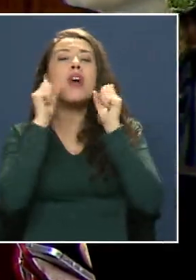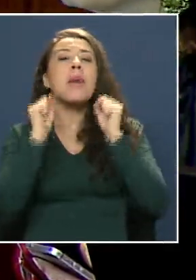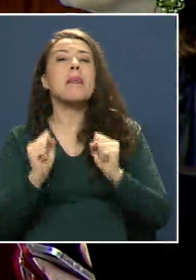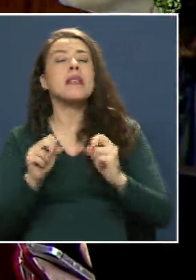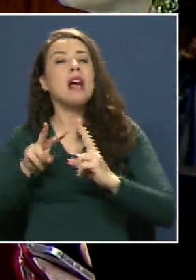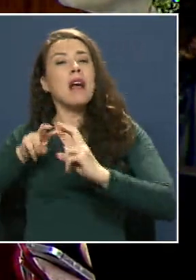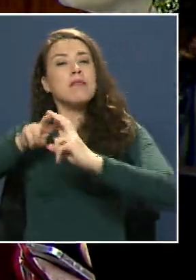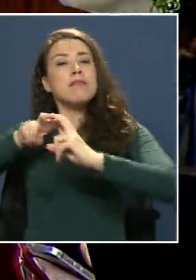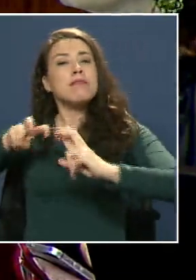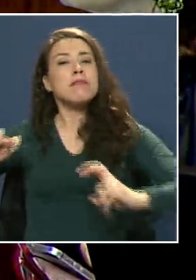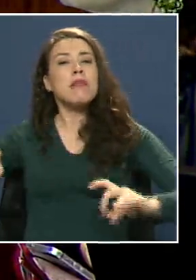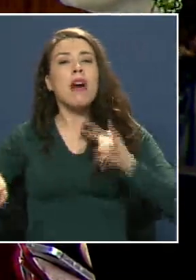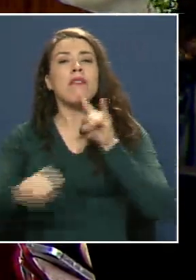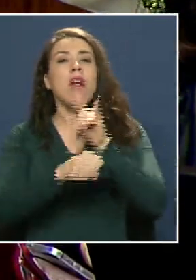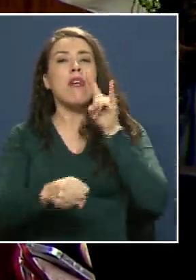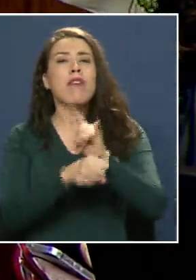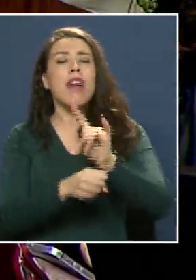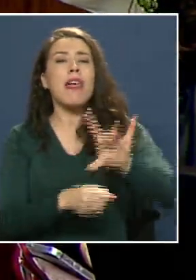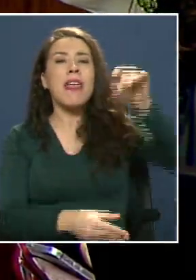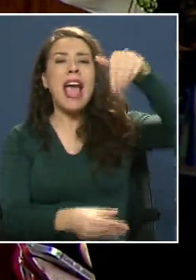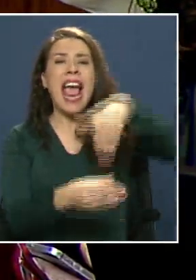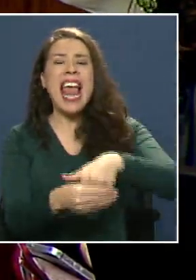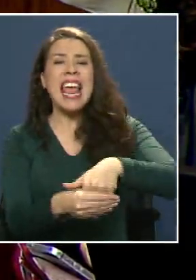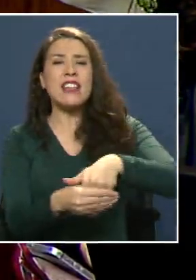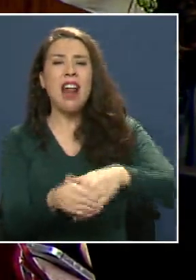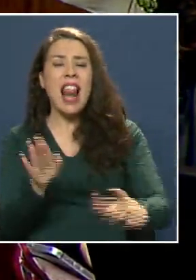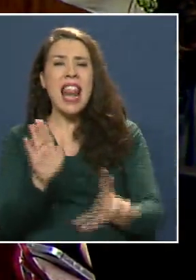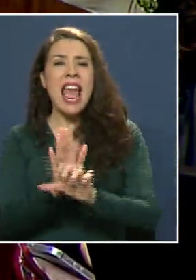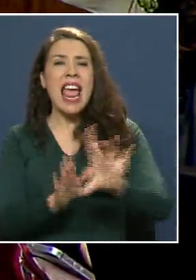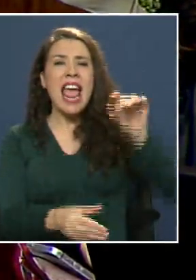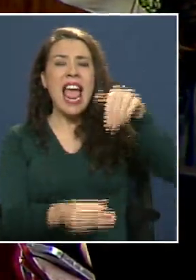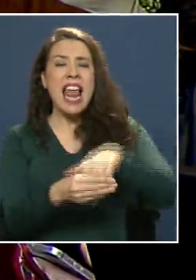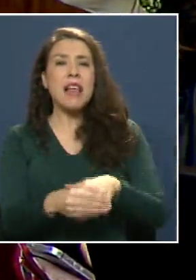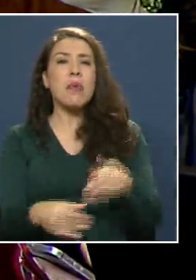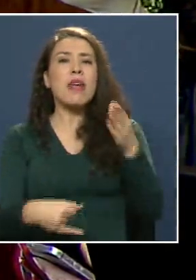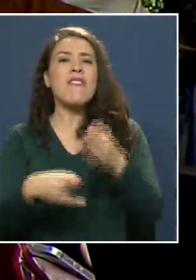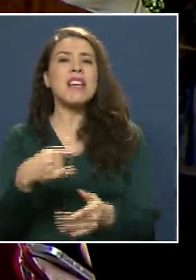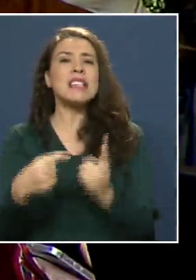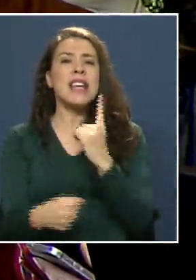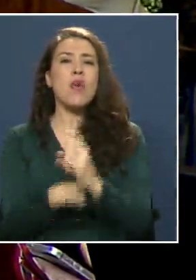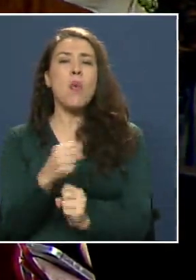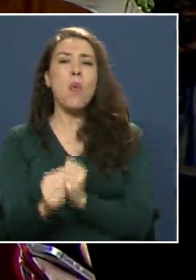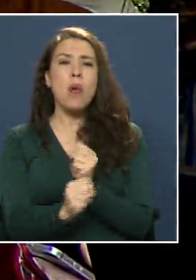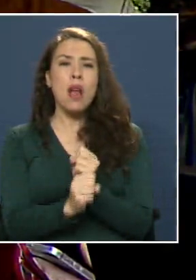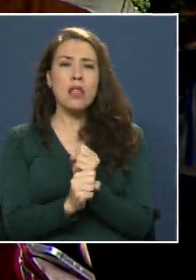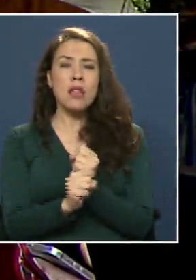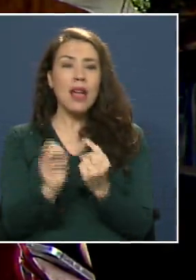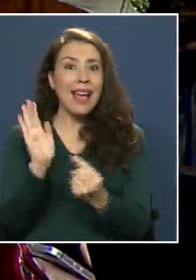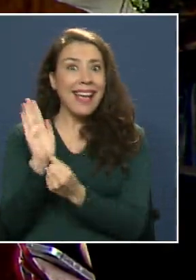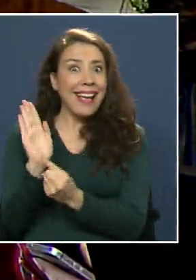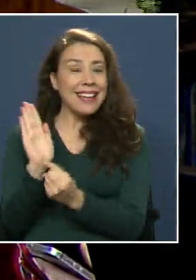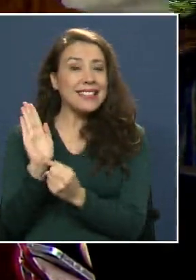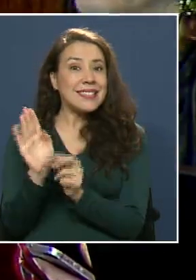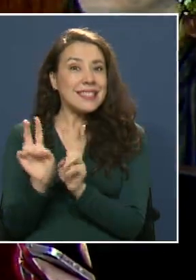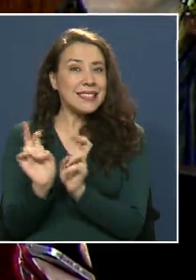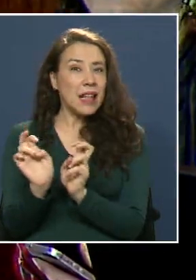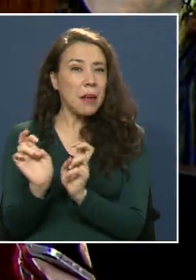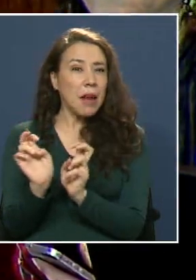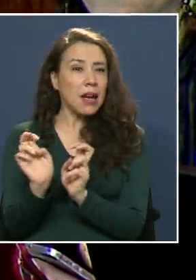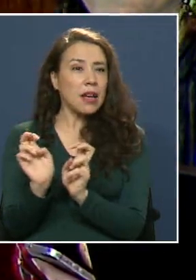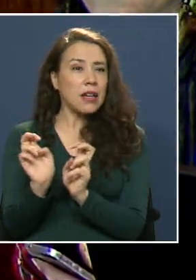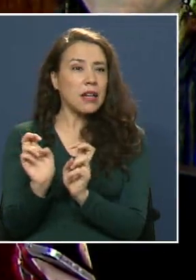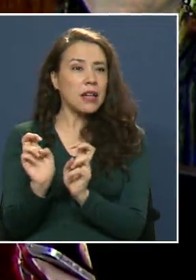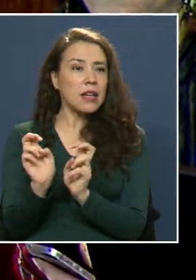empiecen a investigar los fraudes electorales de la ley electoral, porque tiene una prescripción de un año. Ese es el punto, ese es el